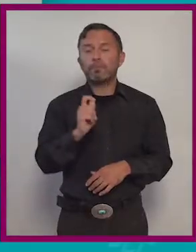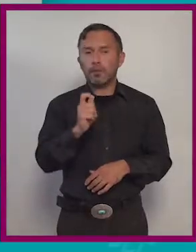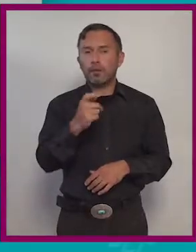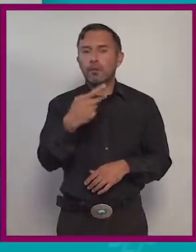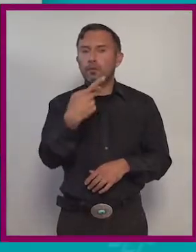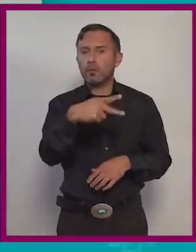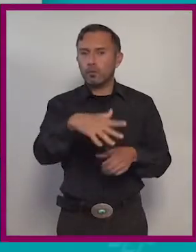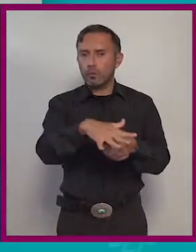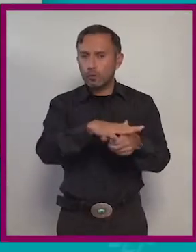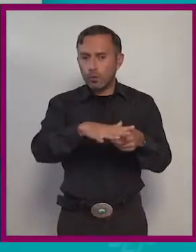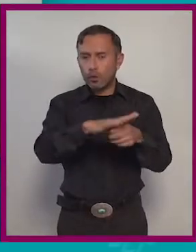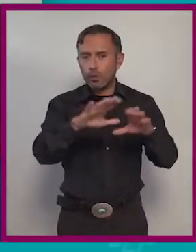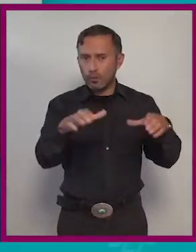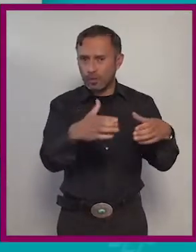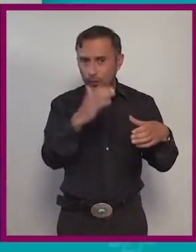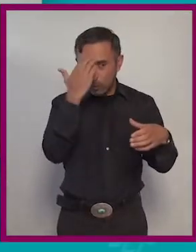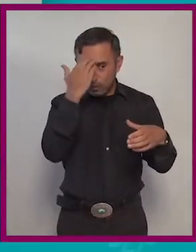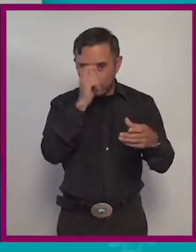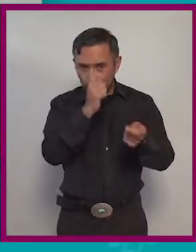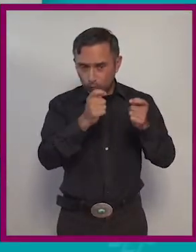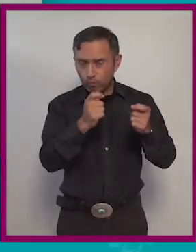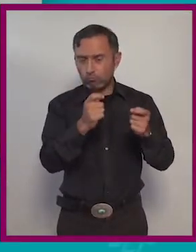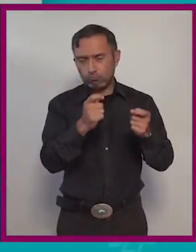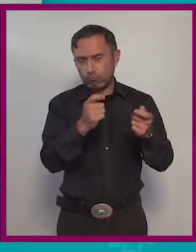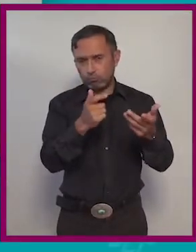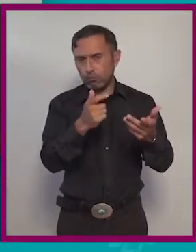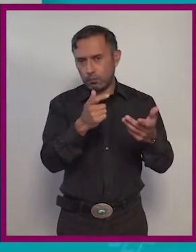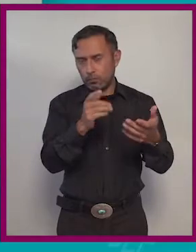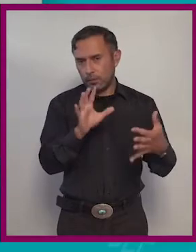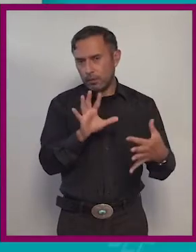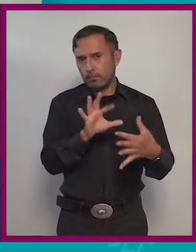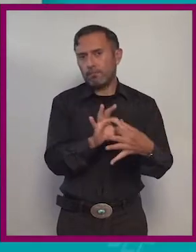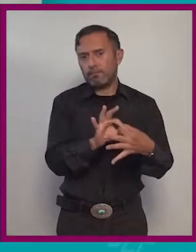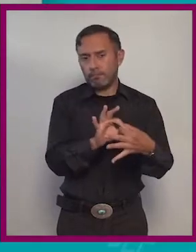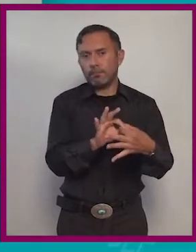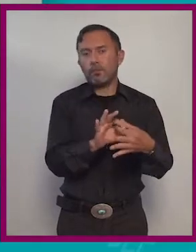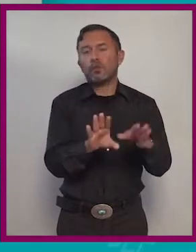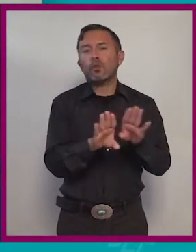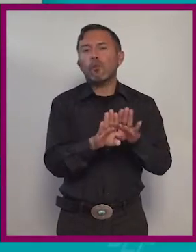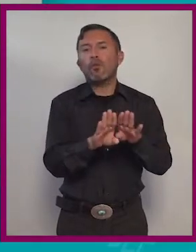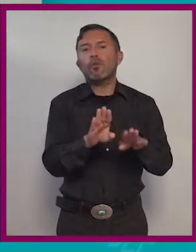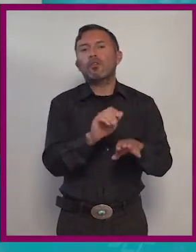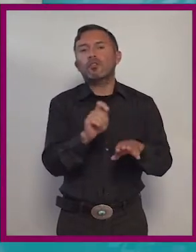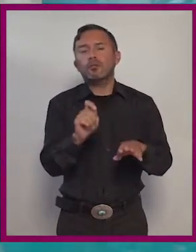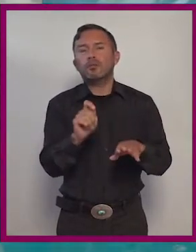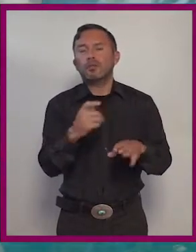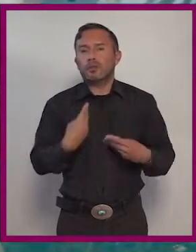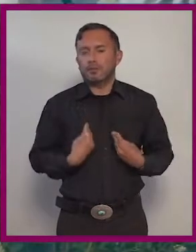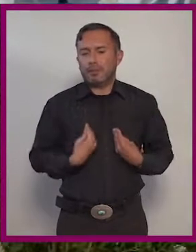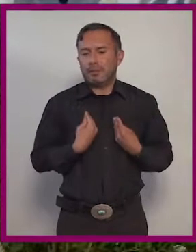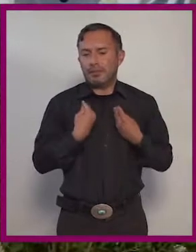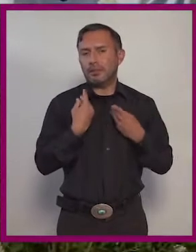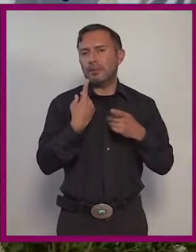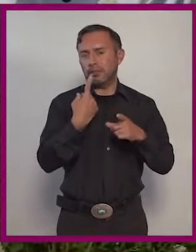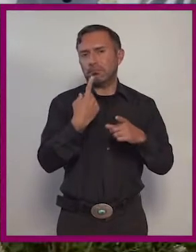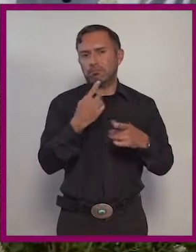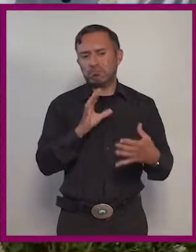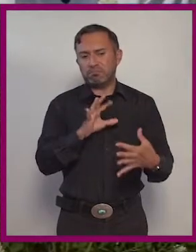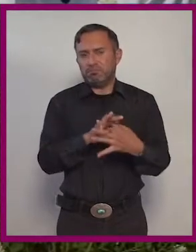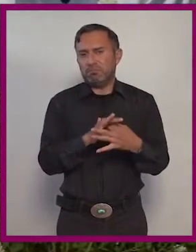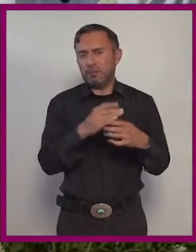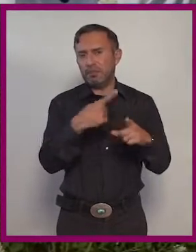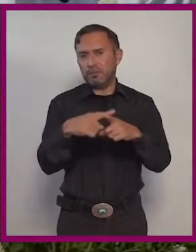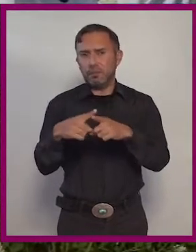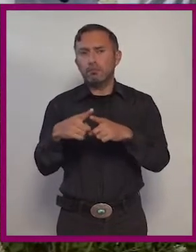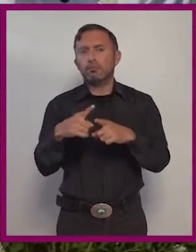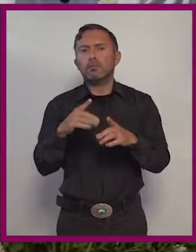saberes de nuestras comunidades es que están vinculados y relacionados con la diversidad biológica. Ellos están muy digamos,